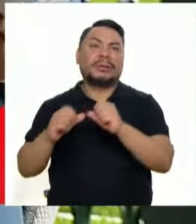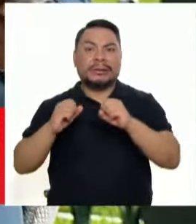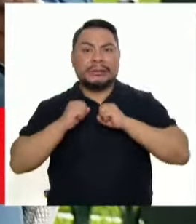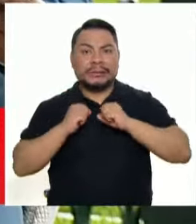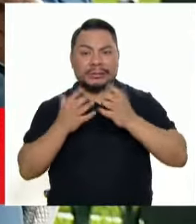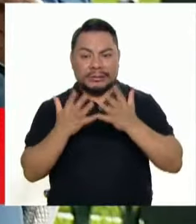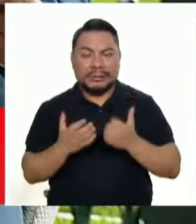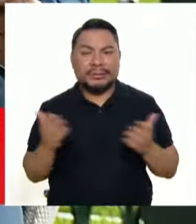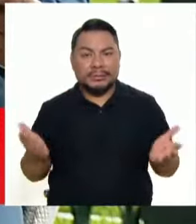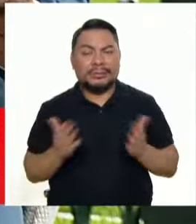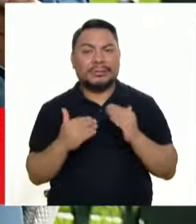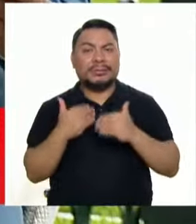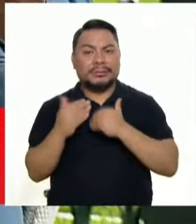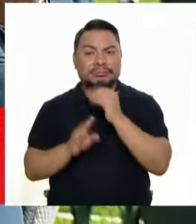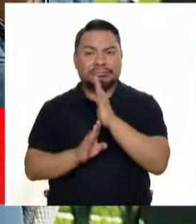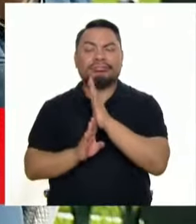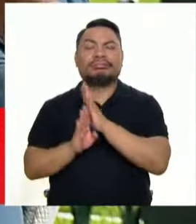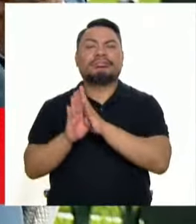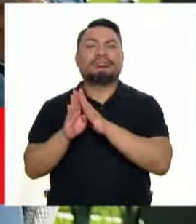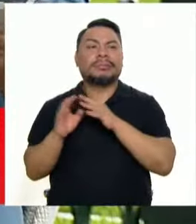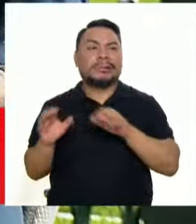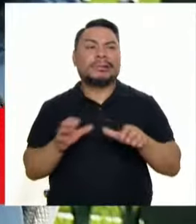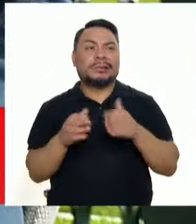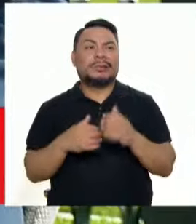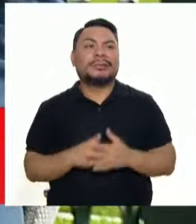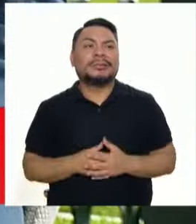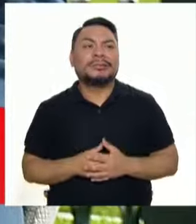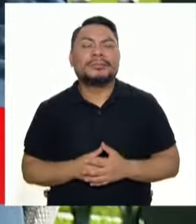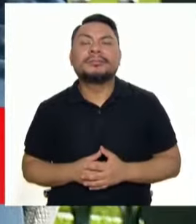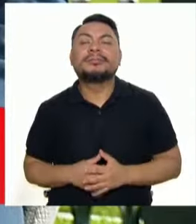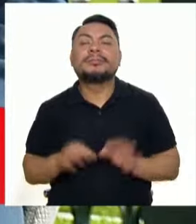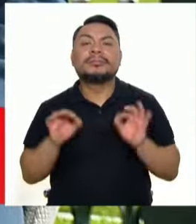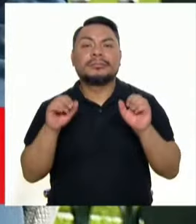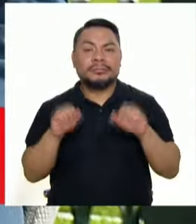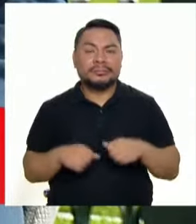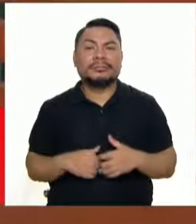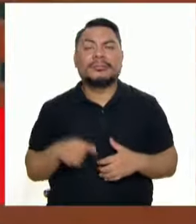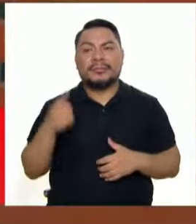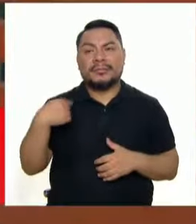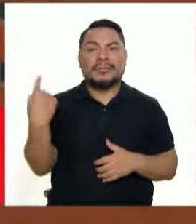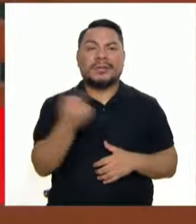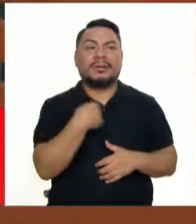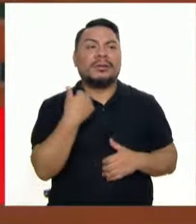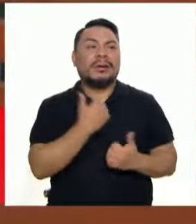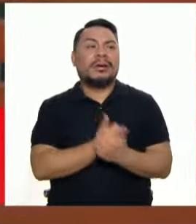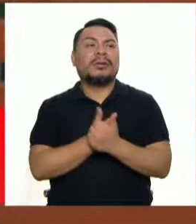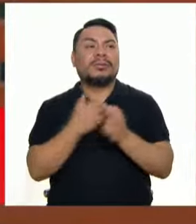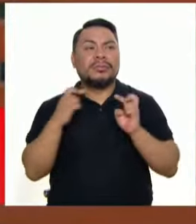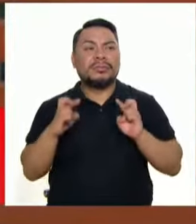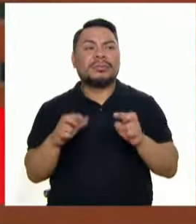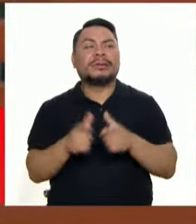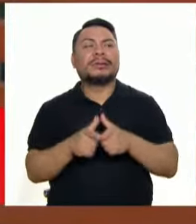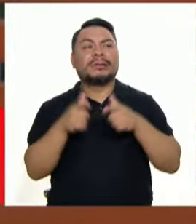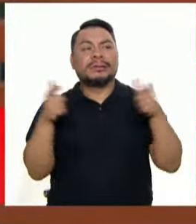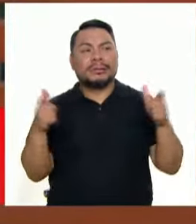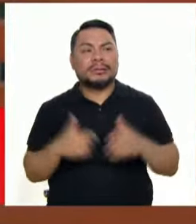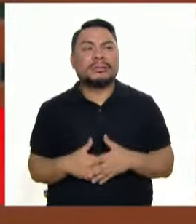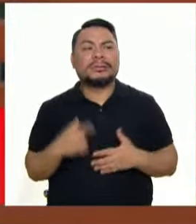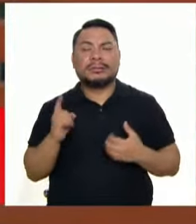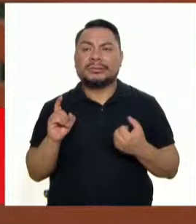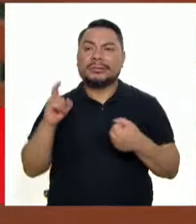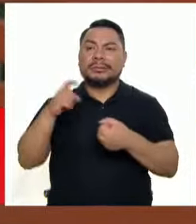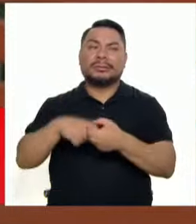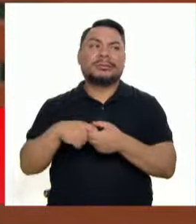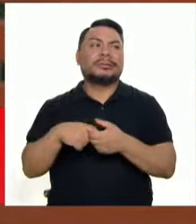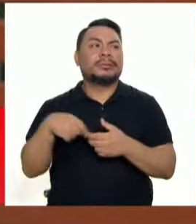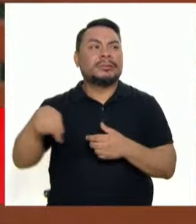deportiva, digamos, enraizada, ¿no? Efectivamente, y es para nosotros una oportunidad grande ser parte de